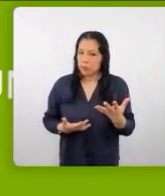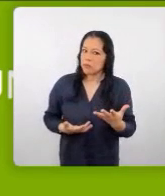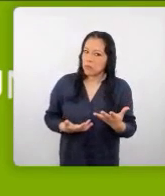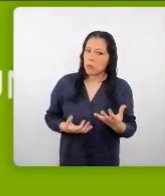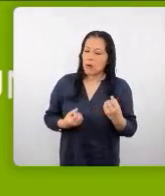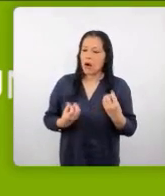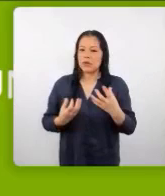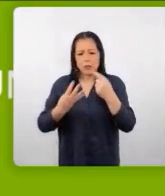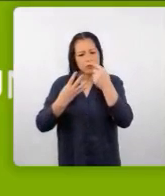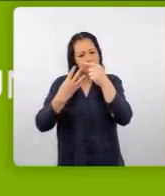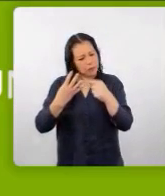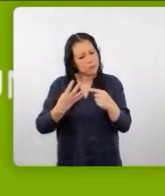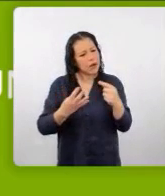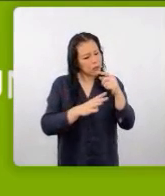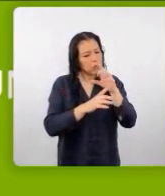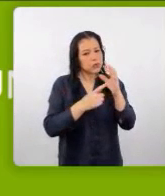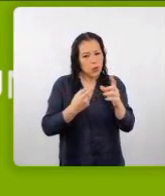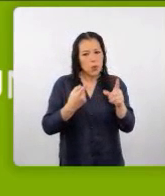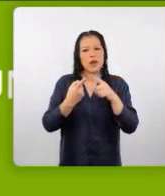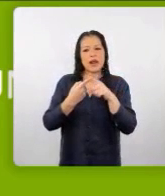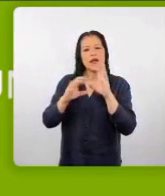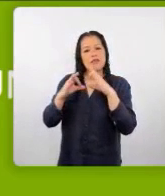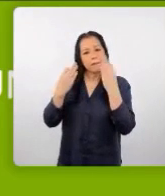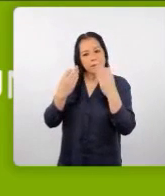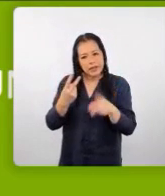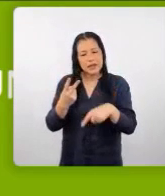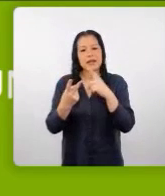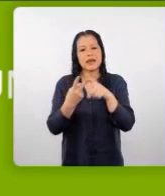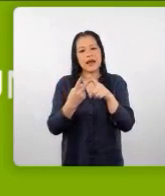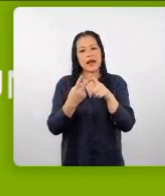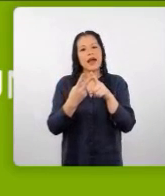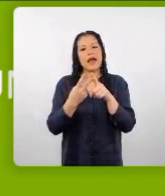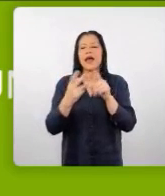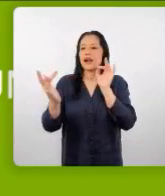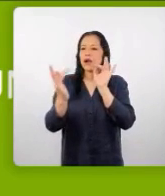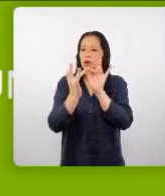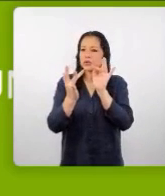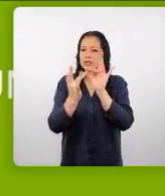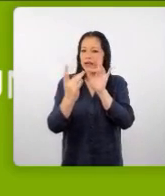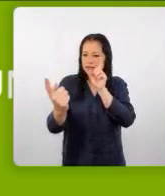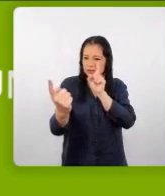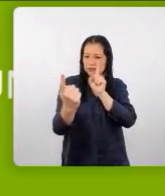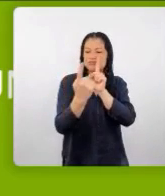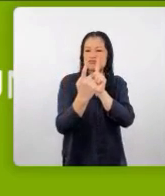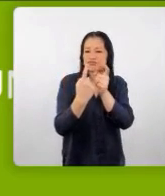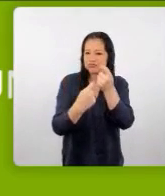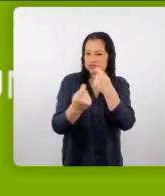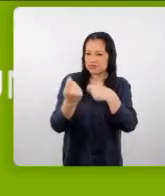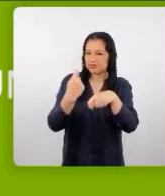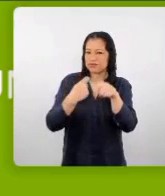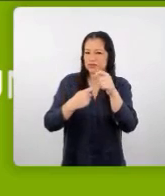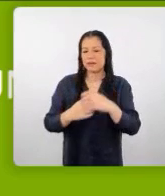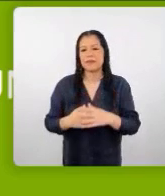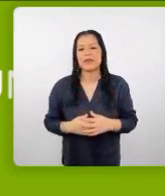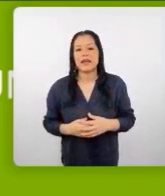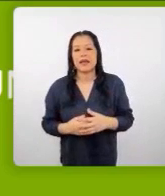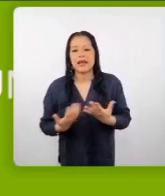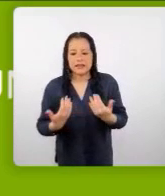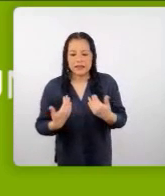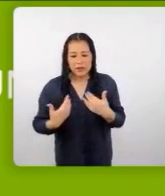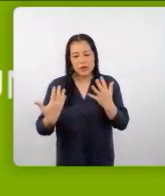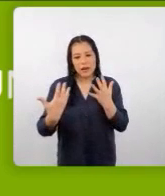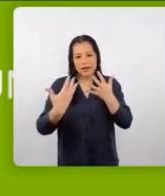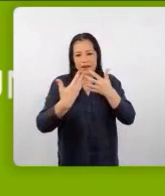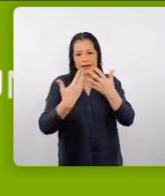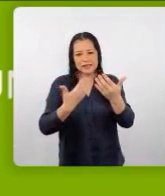pensábamos, ¿no? El tema de la familiaridad, el hacer contacto y negociar inicialmente, crear una relación,